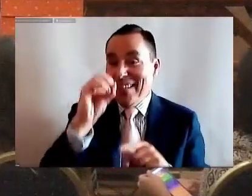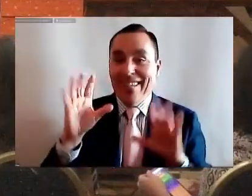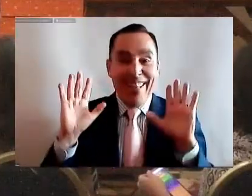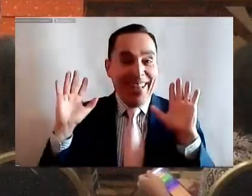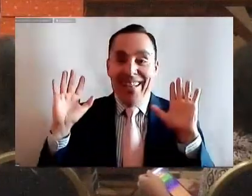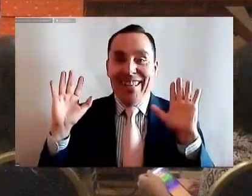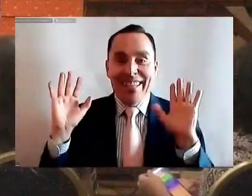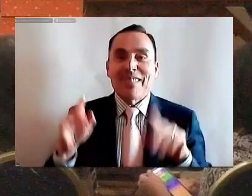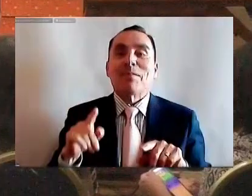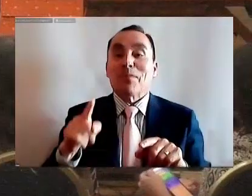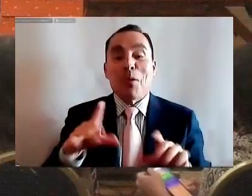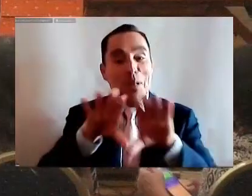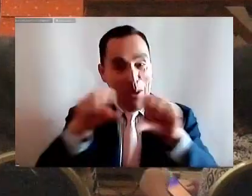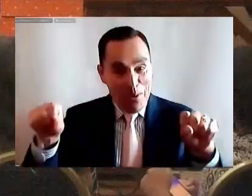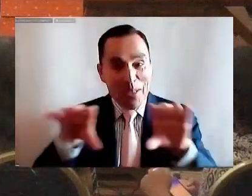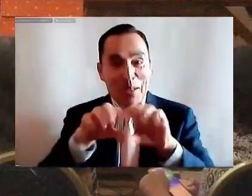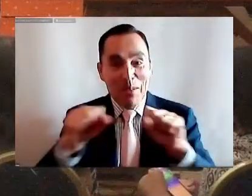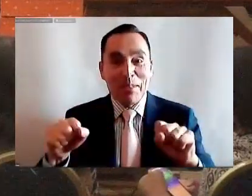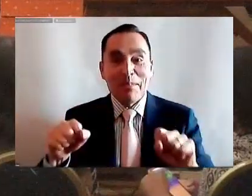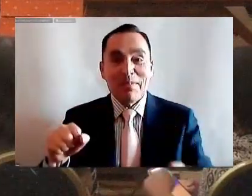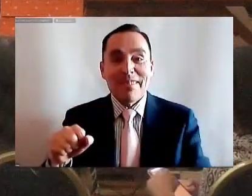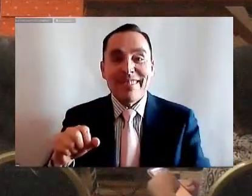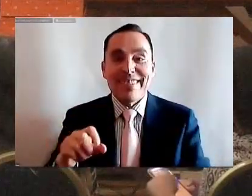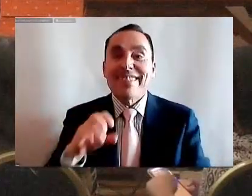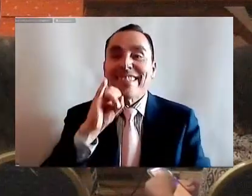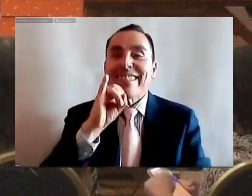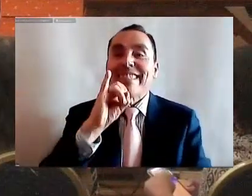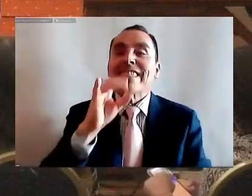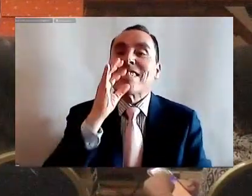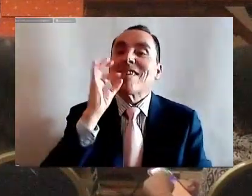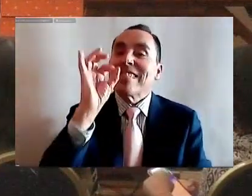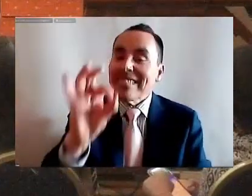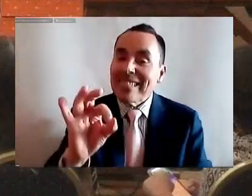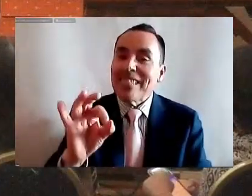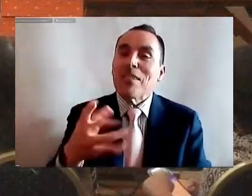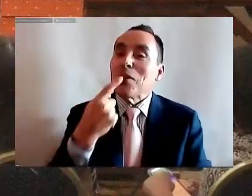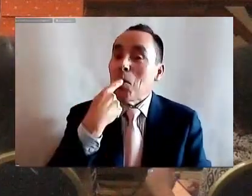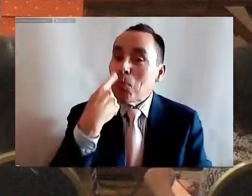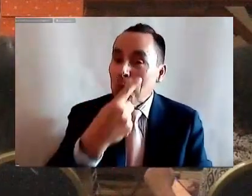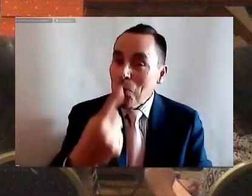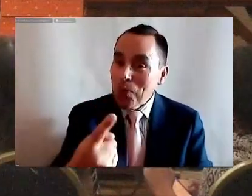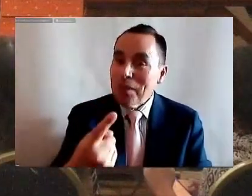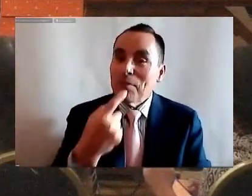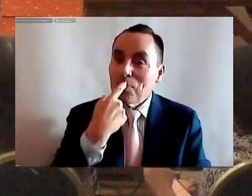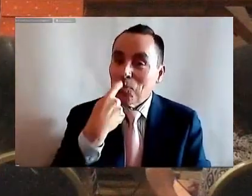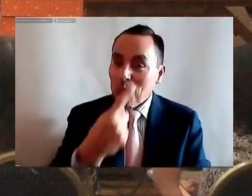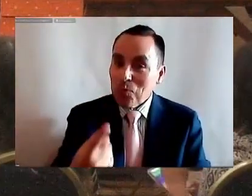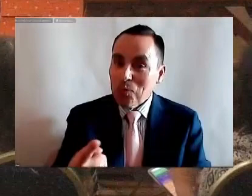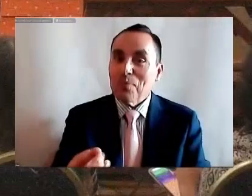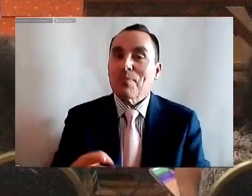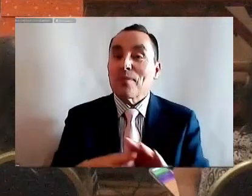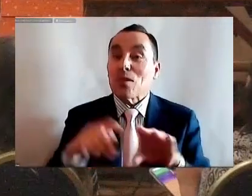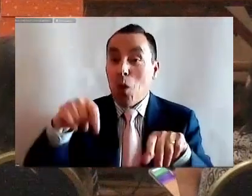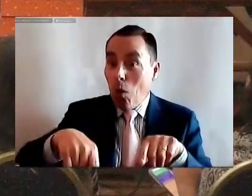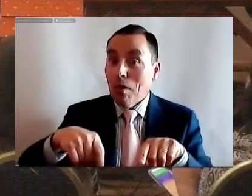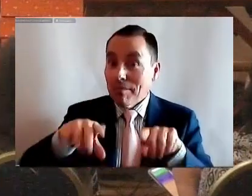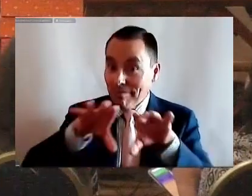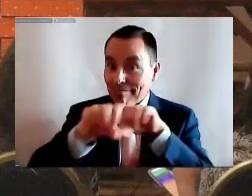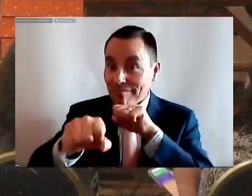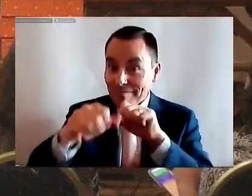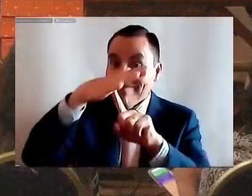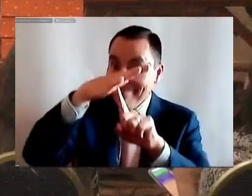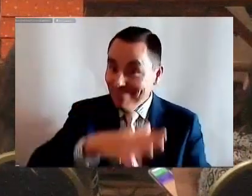Estamos de acuerdo. Pero sí, quiero decir algo que es súper interesante lo que plantean a propósito de las discriminaciones. Cuando